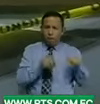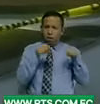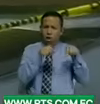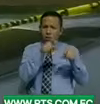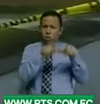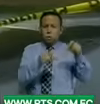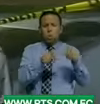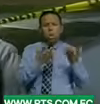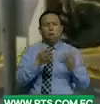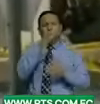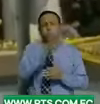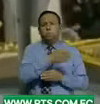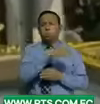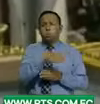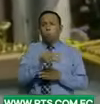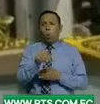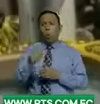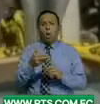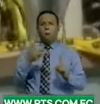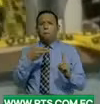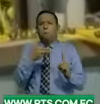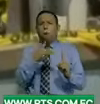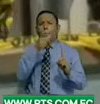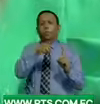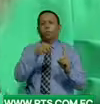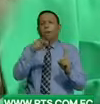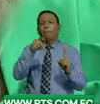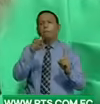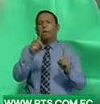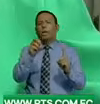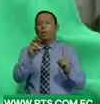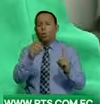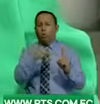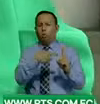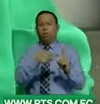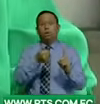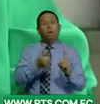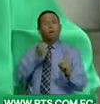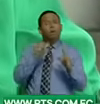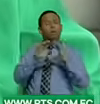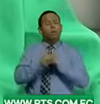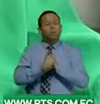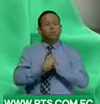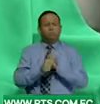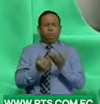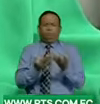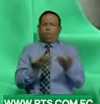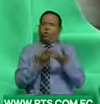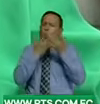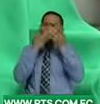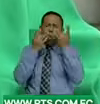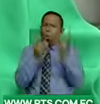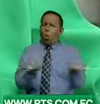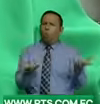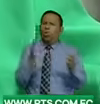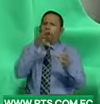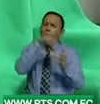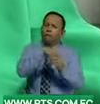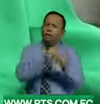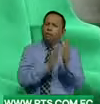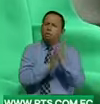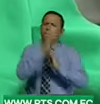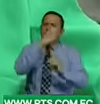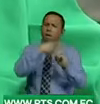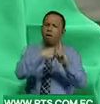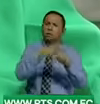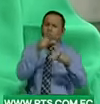Esteros, donde también fue asesinado Pedro Zambrano Hidalgo. Lo que sucedió anoche, un hecho repudiable dentro de una iglesia donde